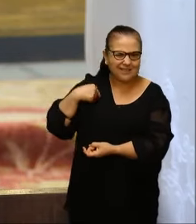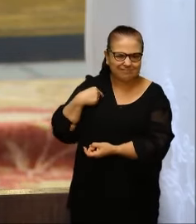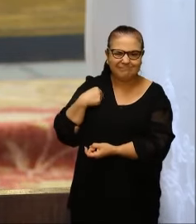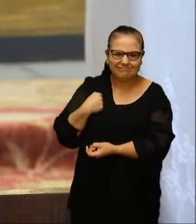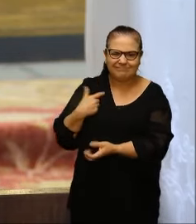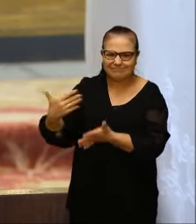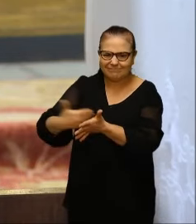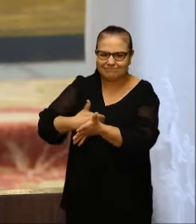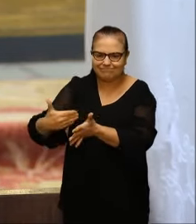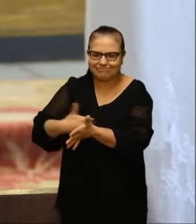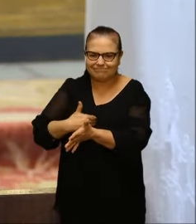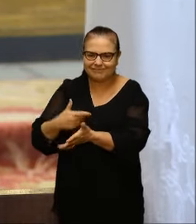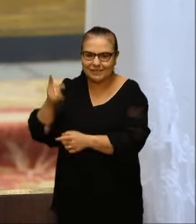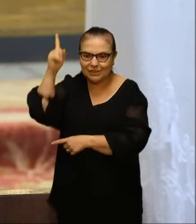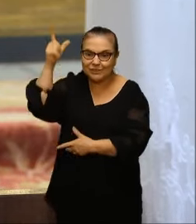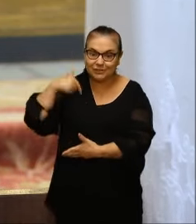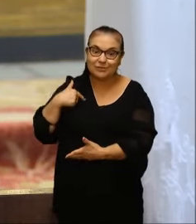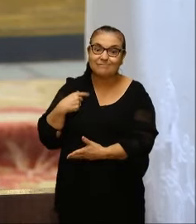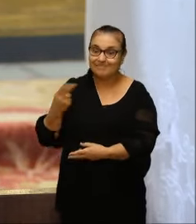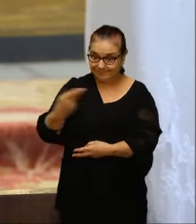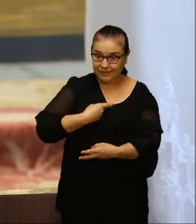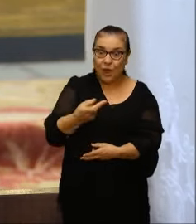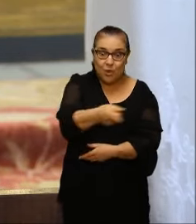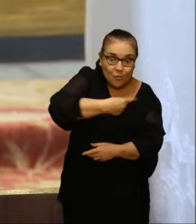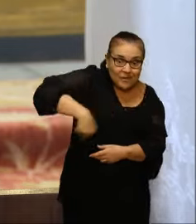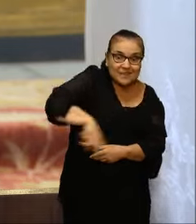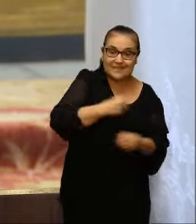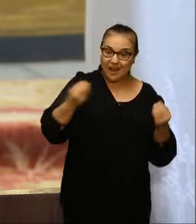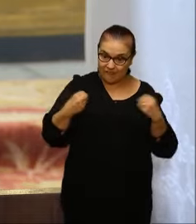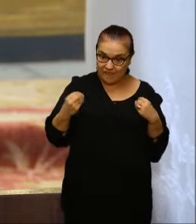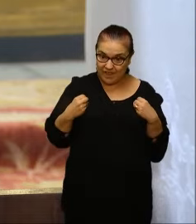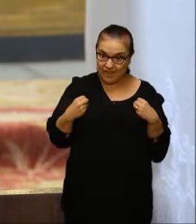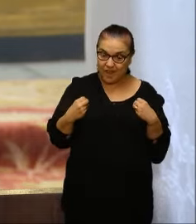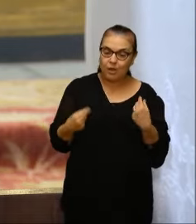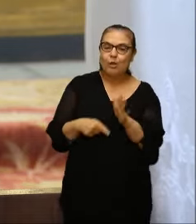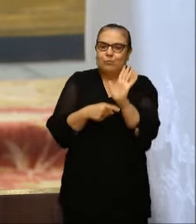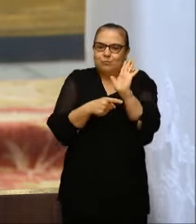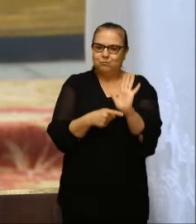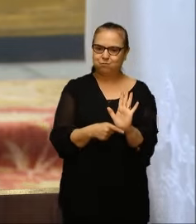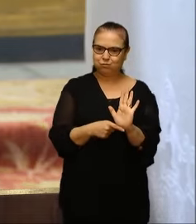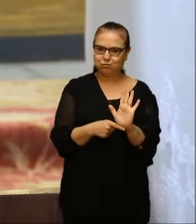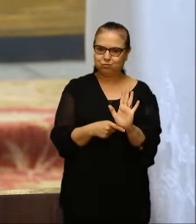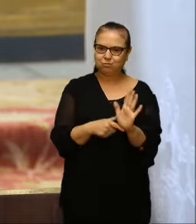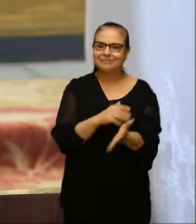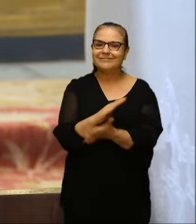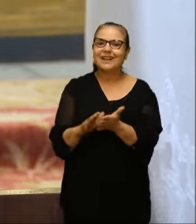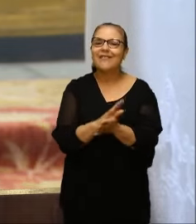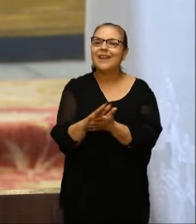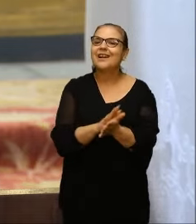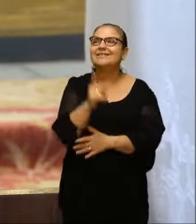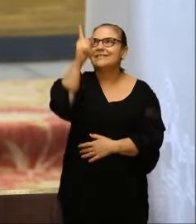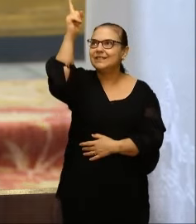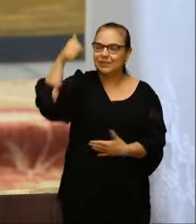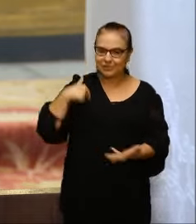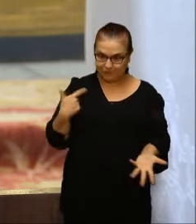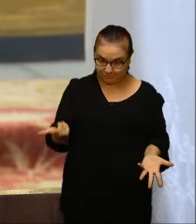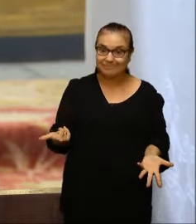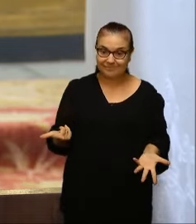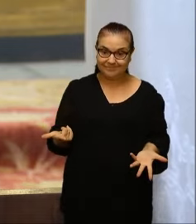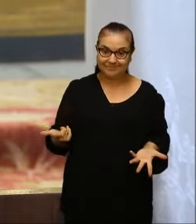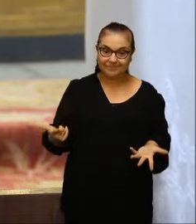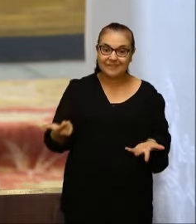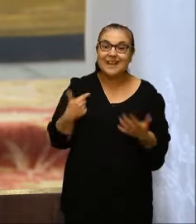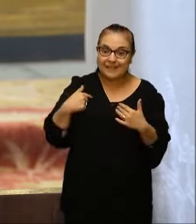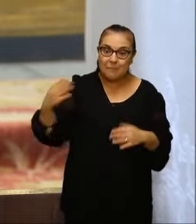Tú y yo con nuestra vida tenemos que hablar de Dios. Y tenemos, como decía el Papa San Juan Pablo II, y lo ha recalcado con otras palabras,